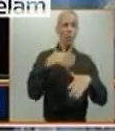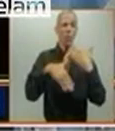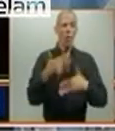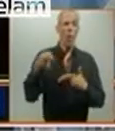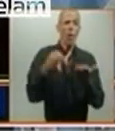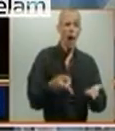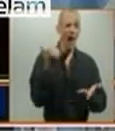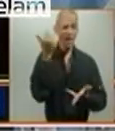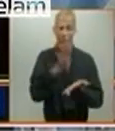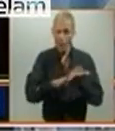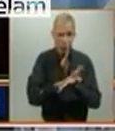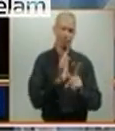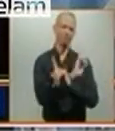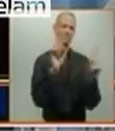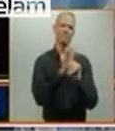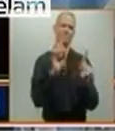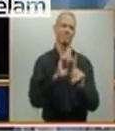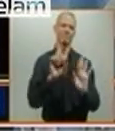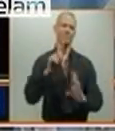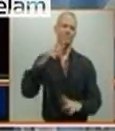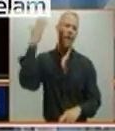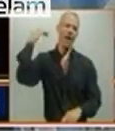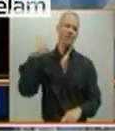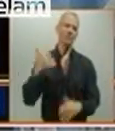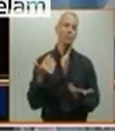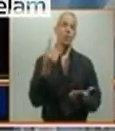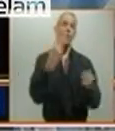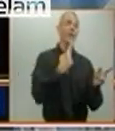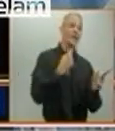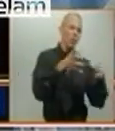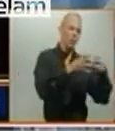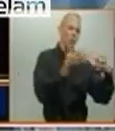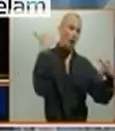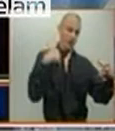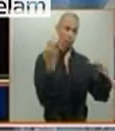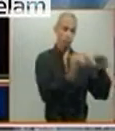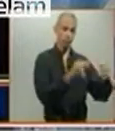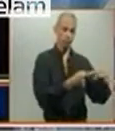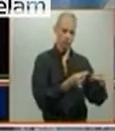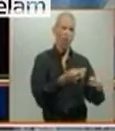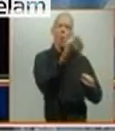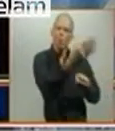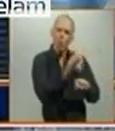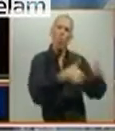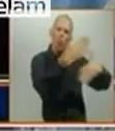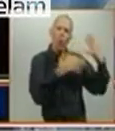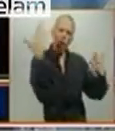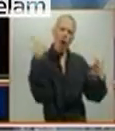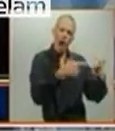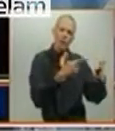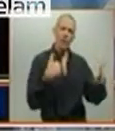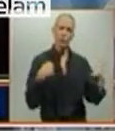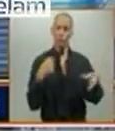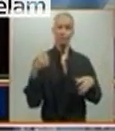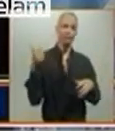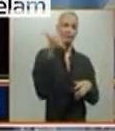acá, y en cualquiera de las dos épocas de esos dos River muy buenos, había grandísimos jugadores. Y